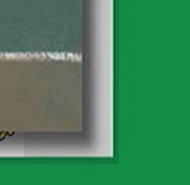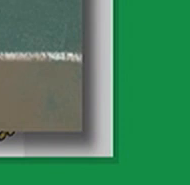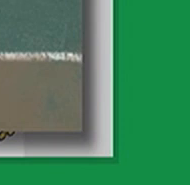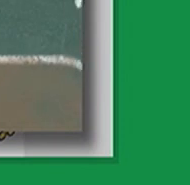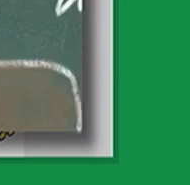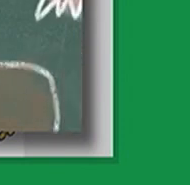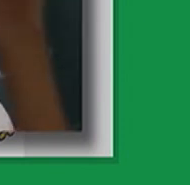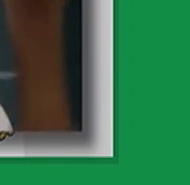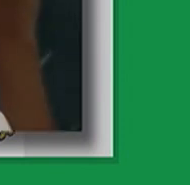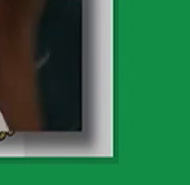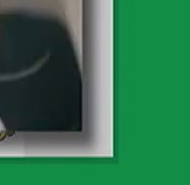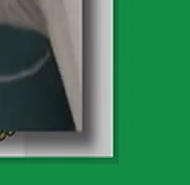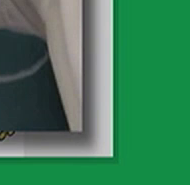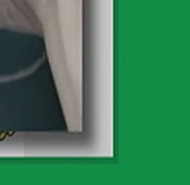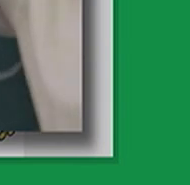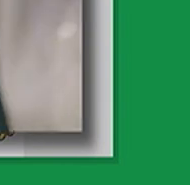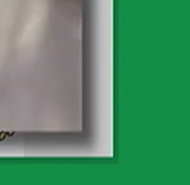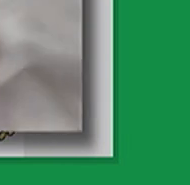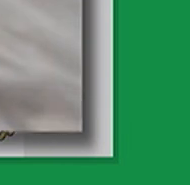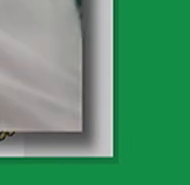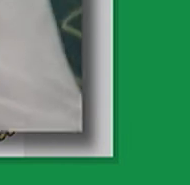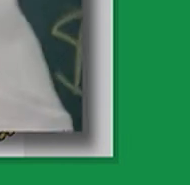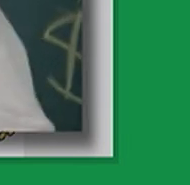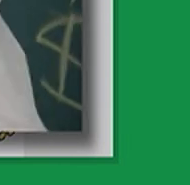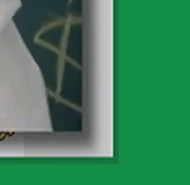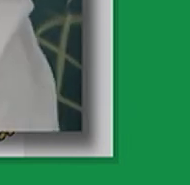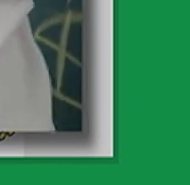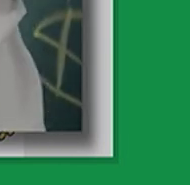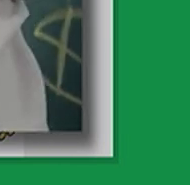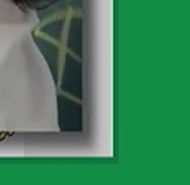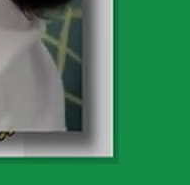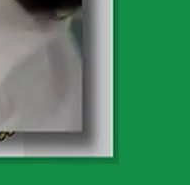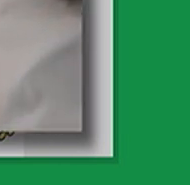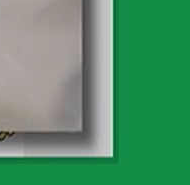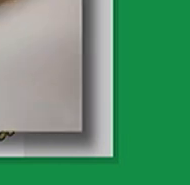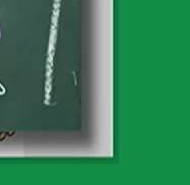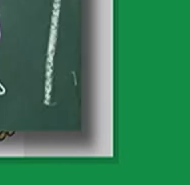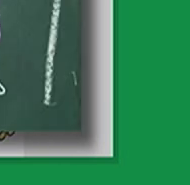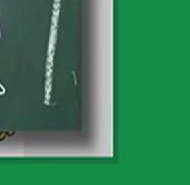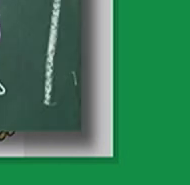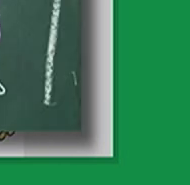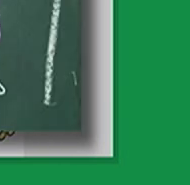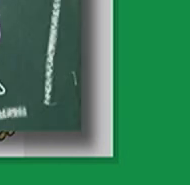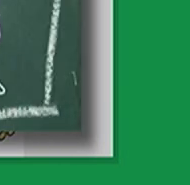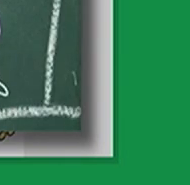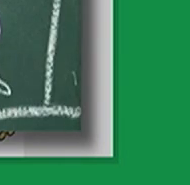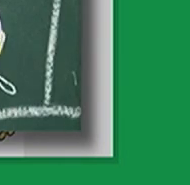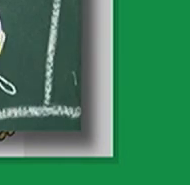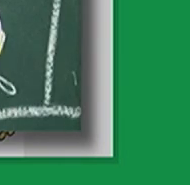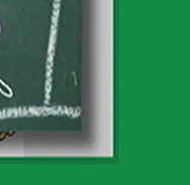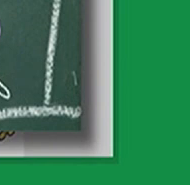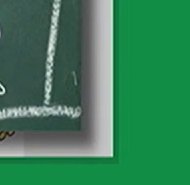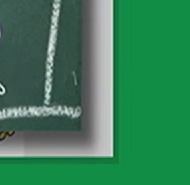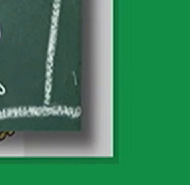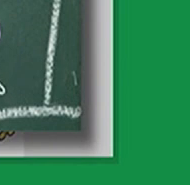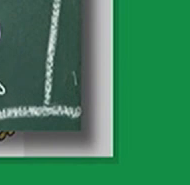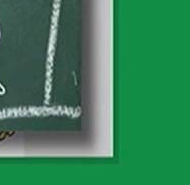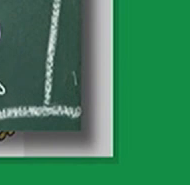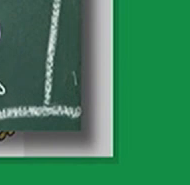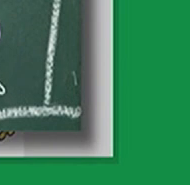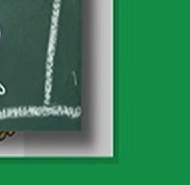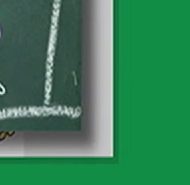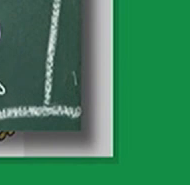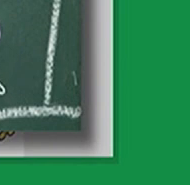llego hasta que me voy. Yo soy Gabriela Meneses. Quiero tener un grupo de lectura. Así podemos